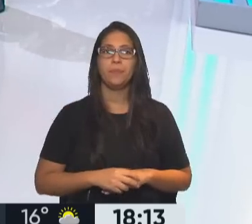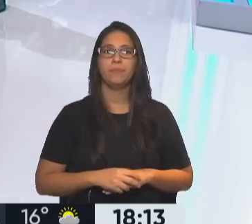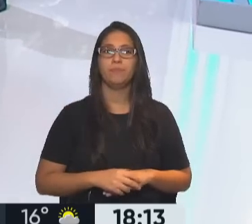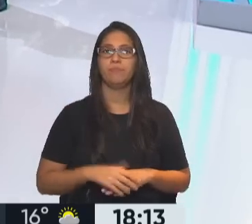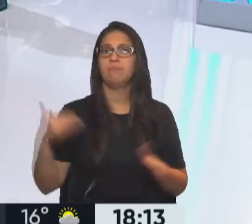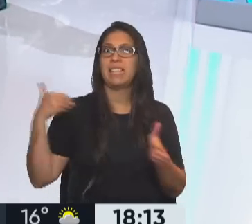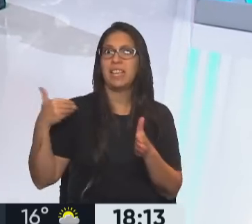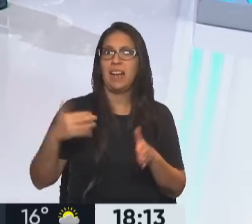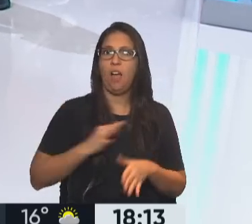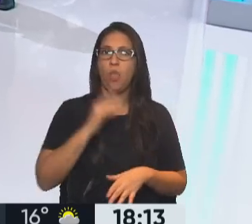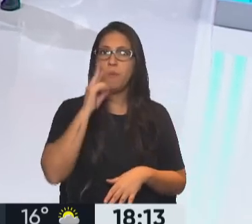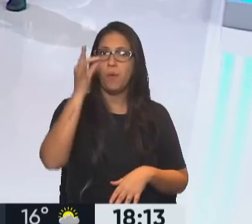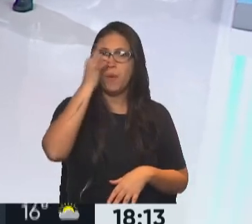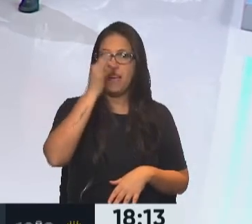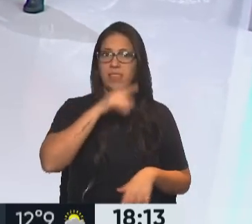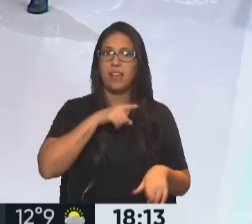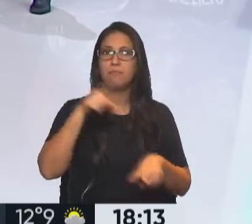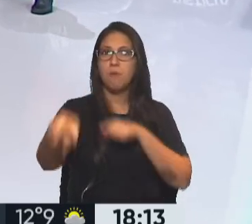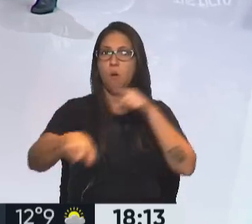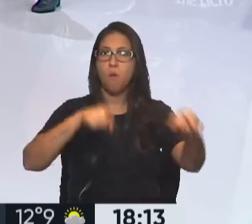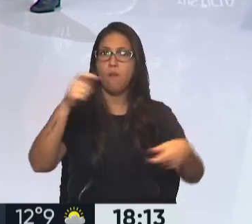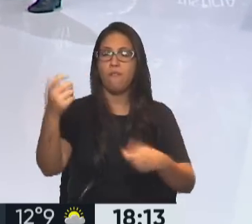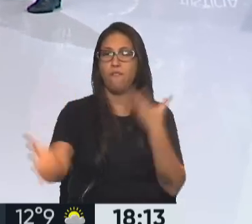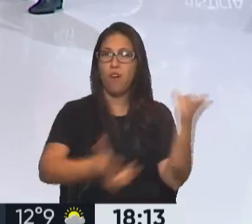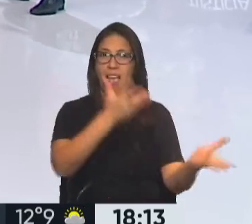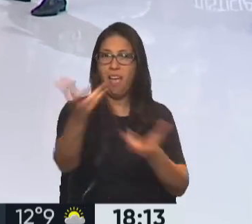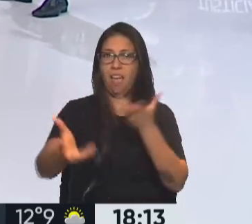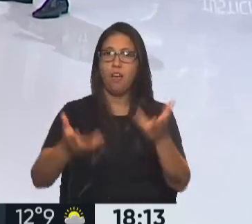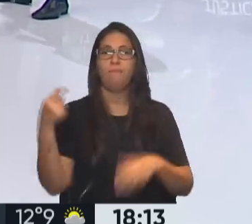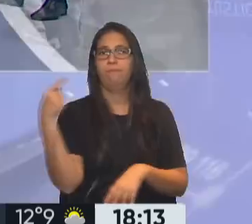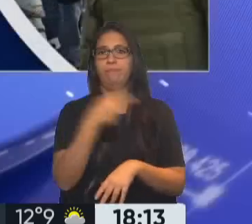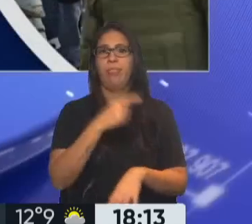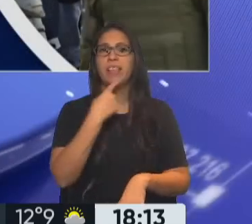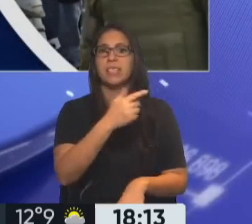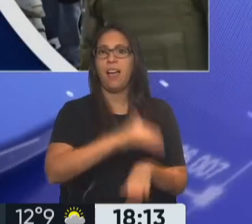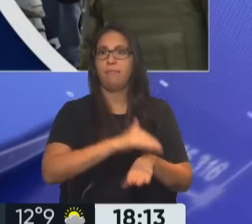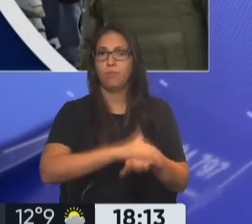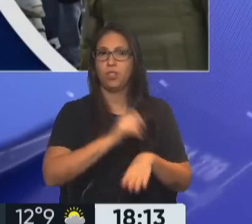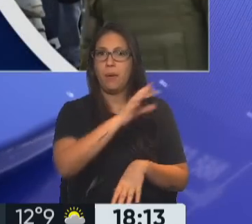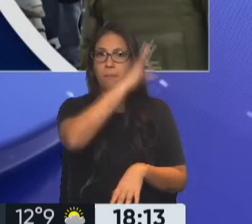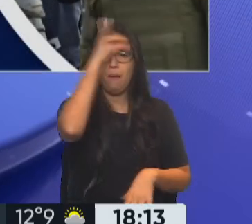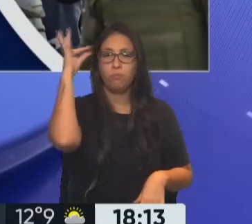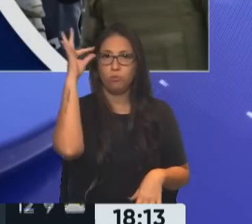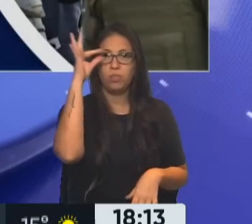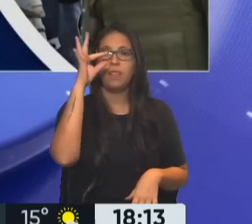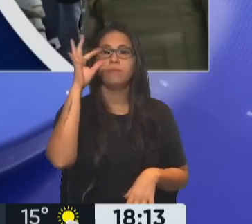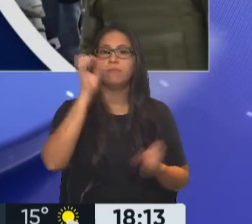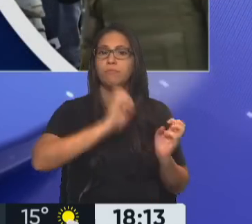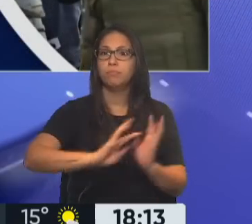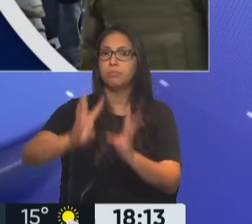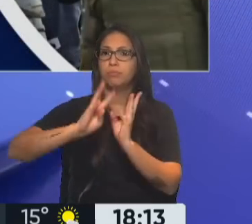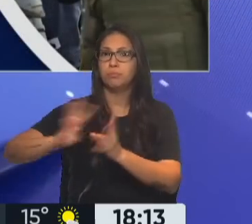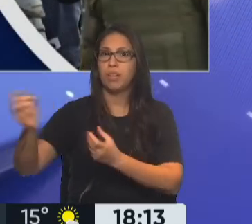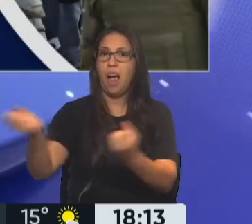en los años 2020, atentados incendiarios atribuidos a organizaciones mapuche de instalaciones forestales y vehículos